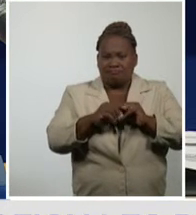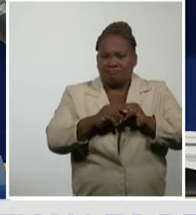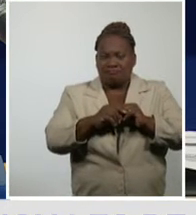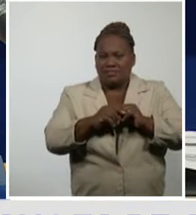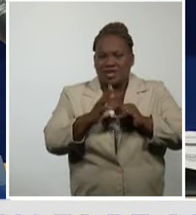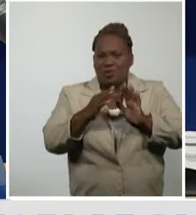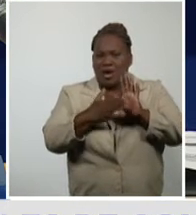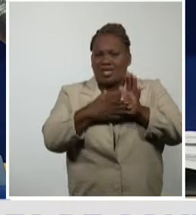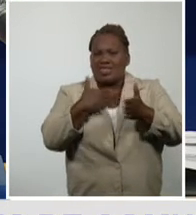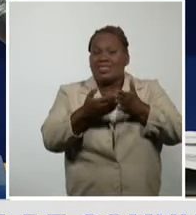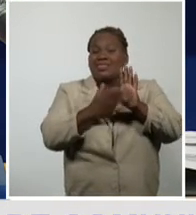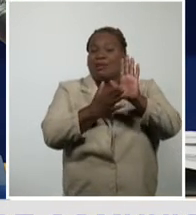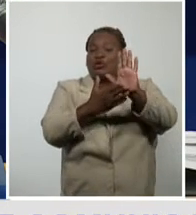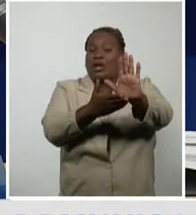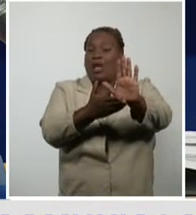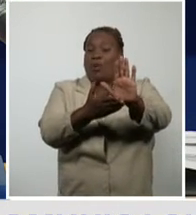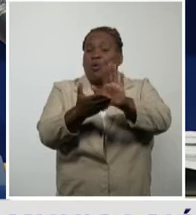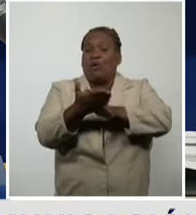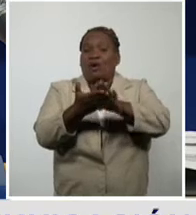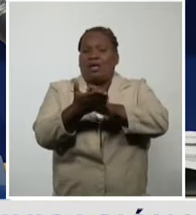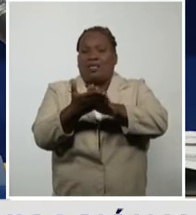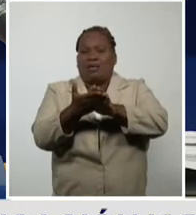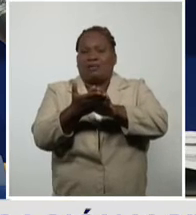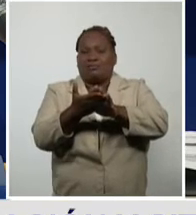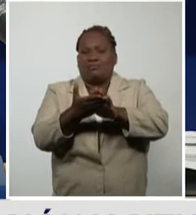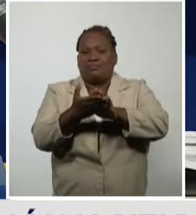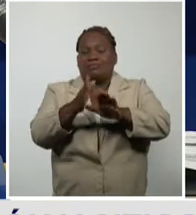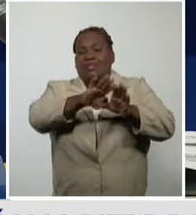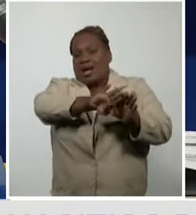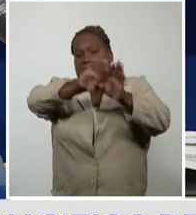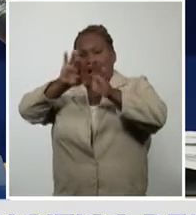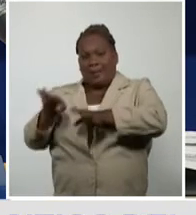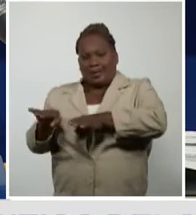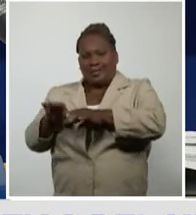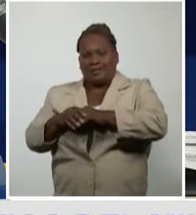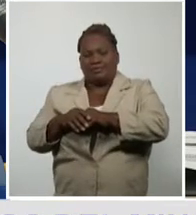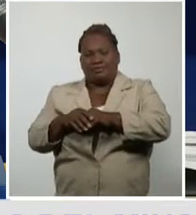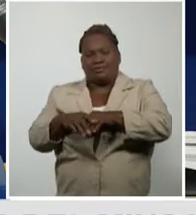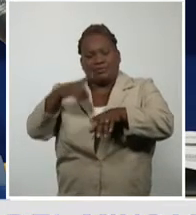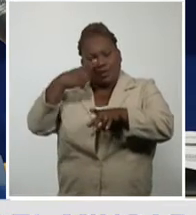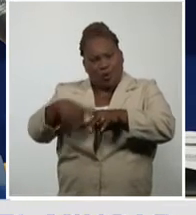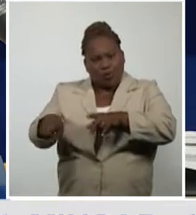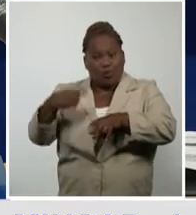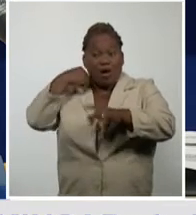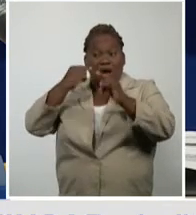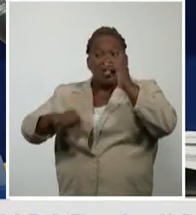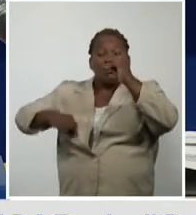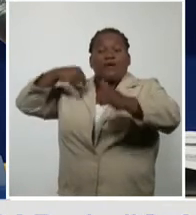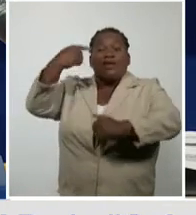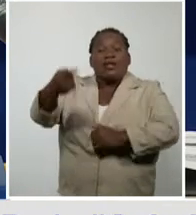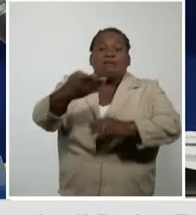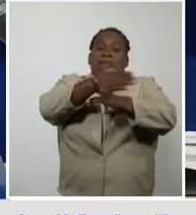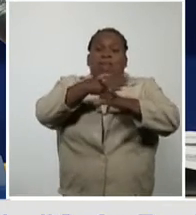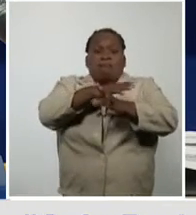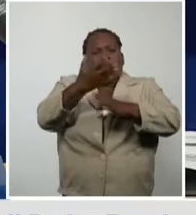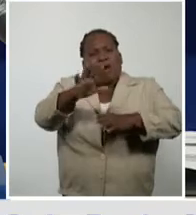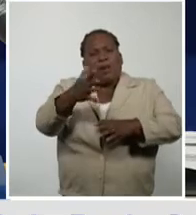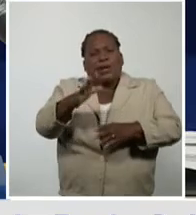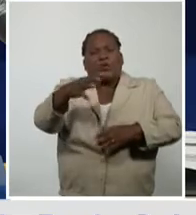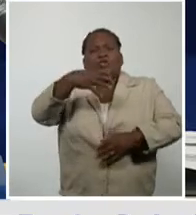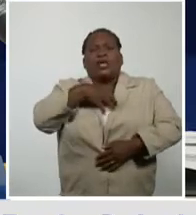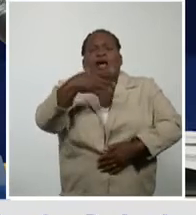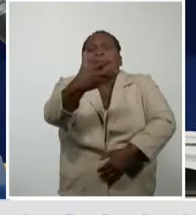demostrado. Y, para ser honestos, no. Lo otro es lo que se supone que tal vez el año que viene, a mediados, se tenga, que es la